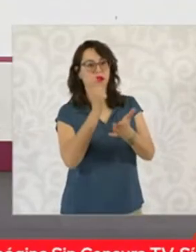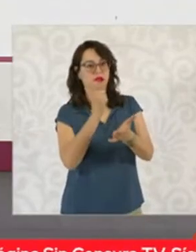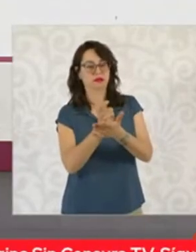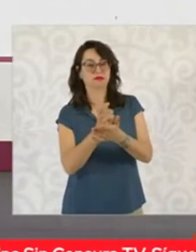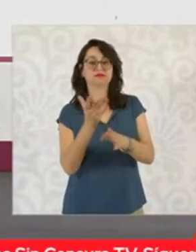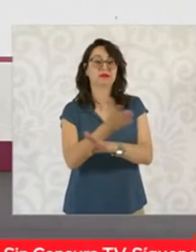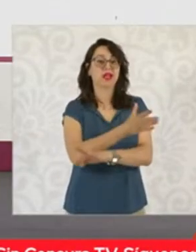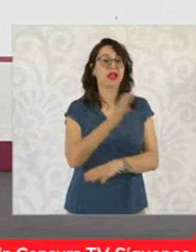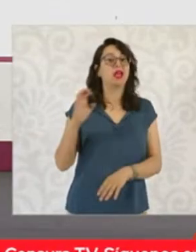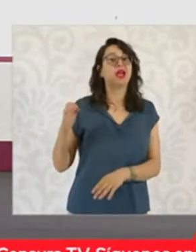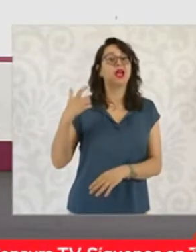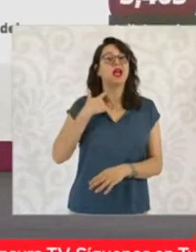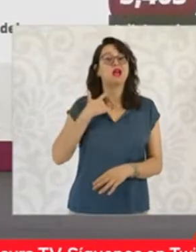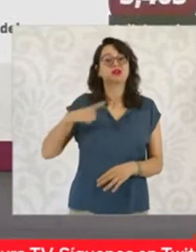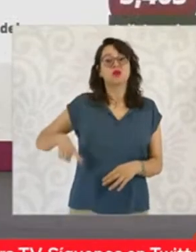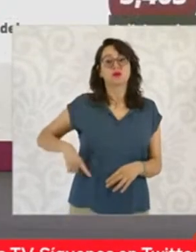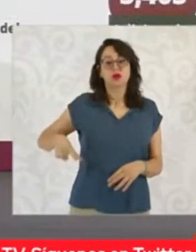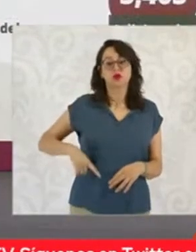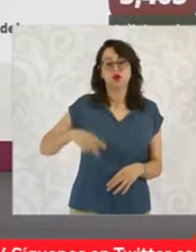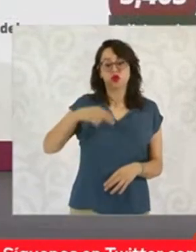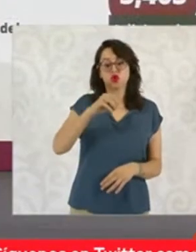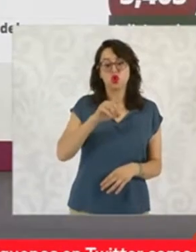la que sigue,